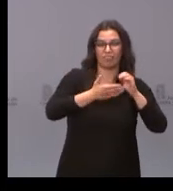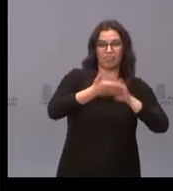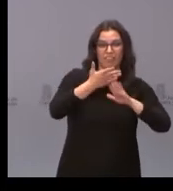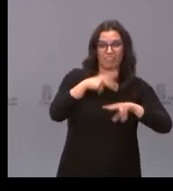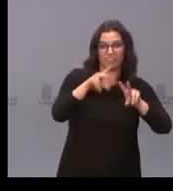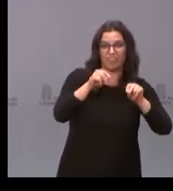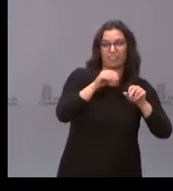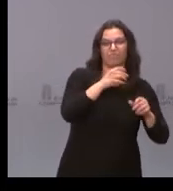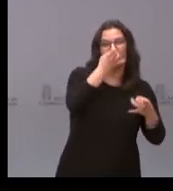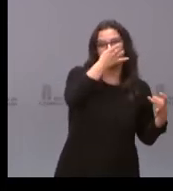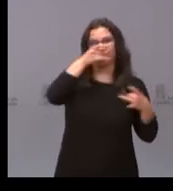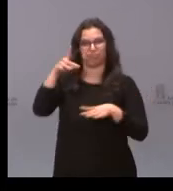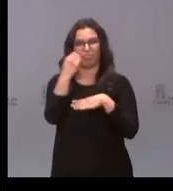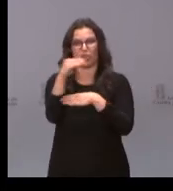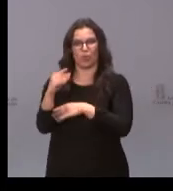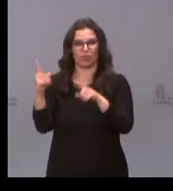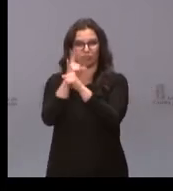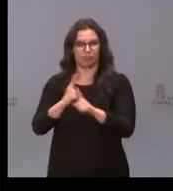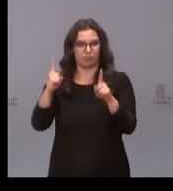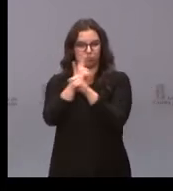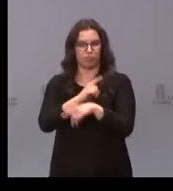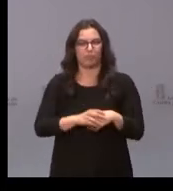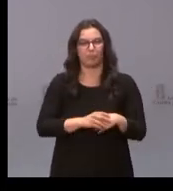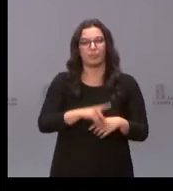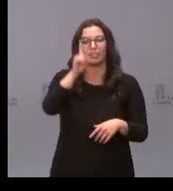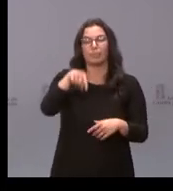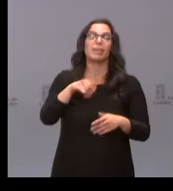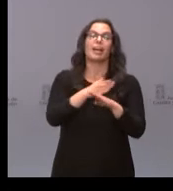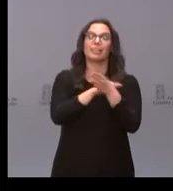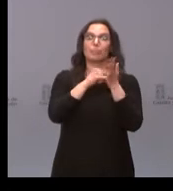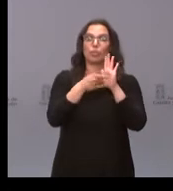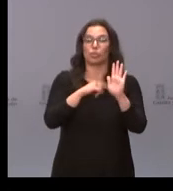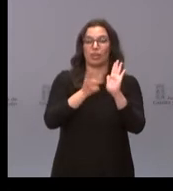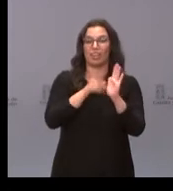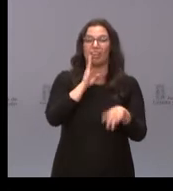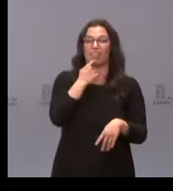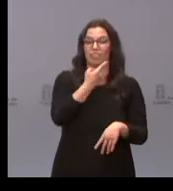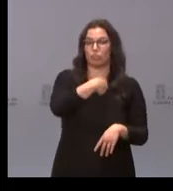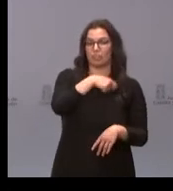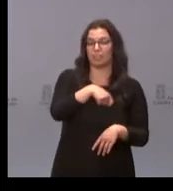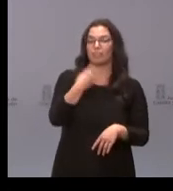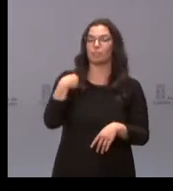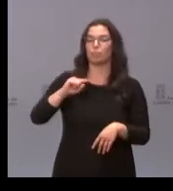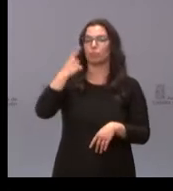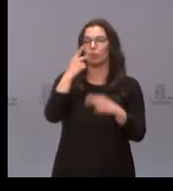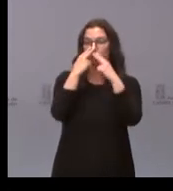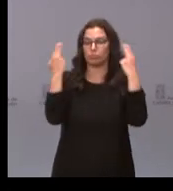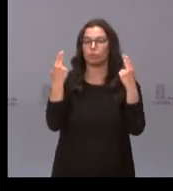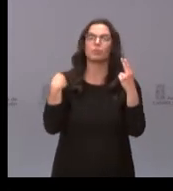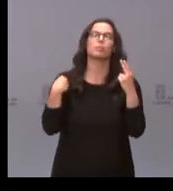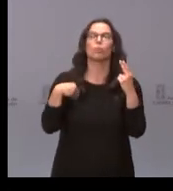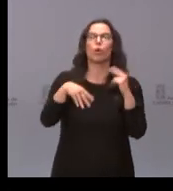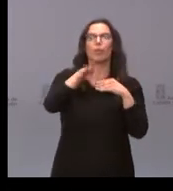el trámite para la elaboración de este anteproyecto de ley como ha dicho el presidente se inició con la publicación de las disposiciones legales en